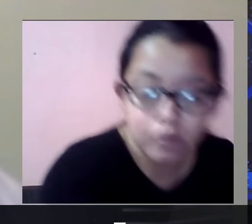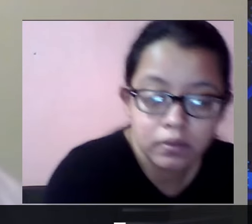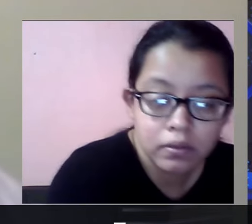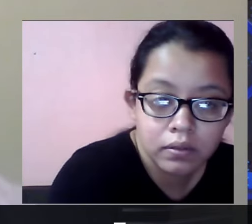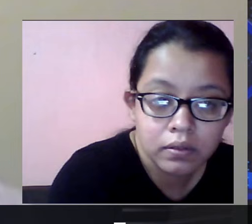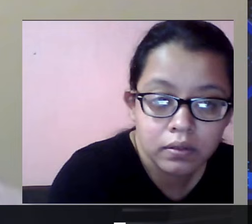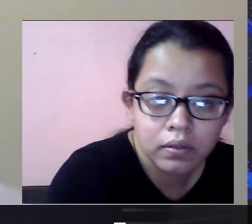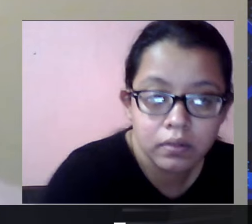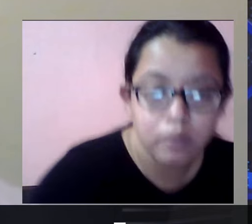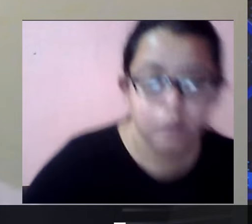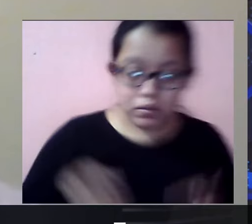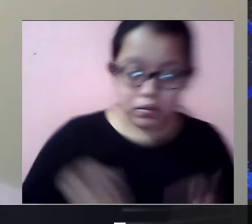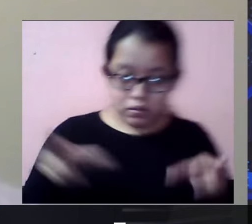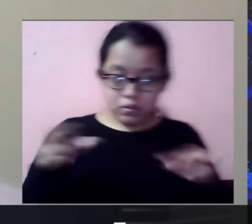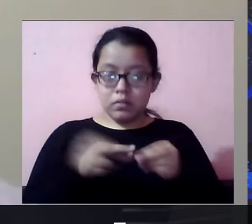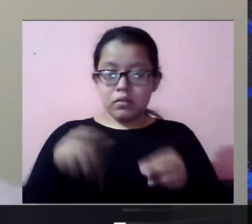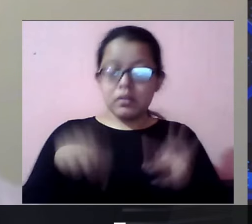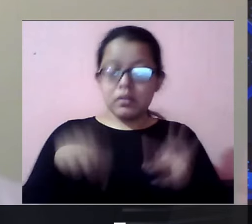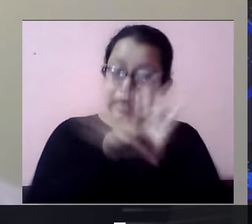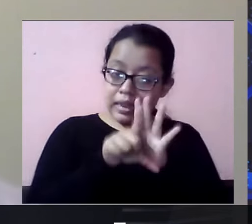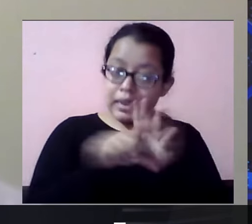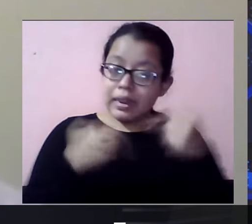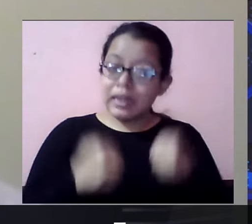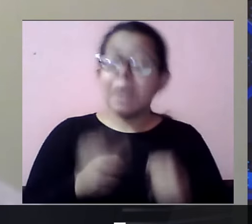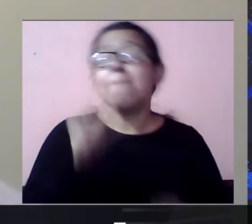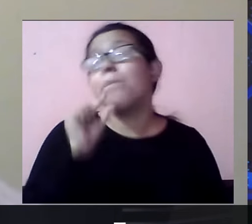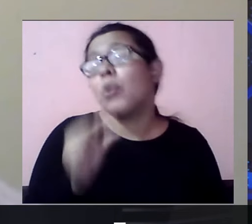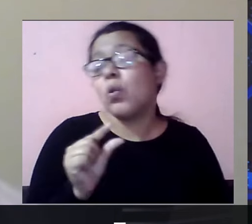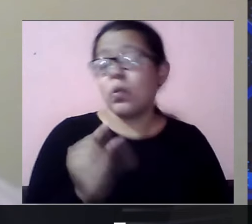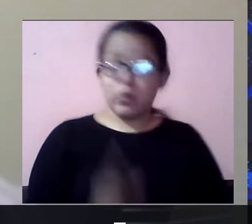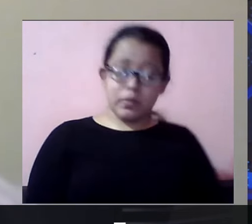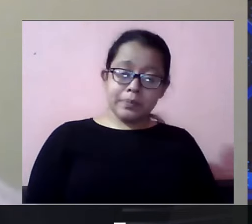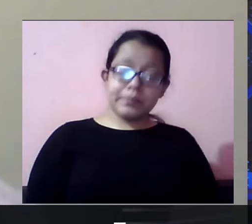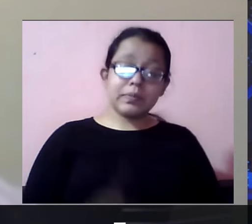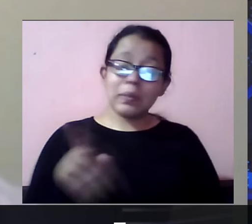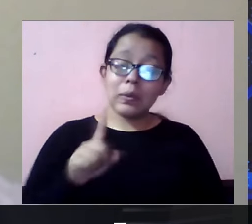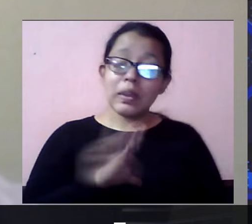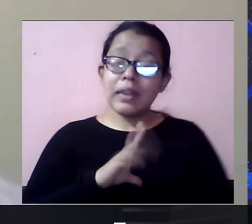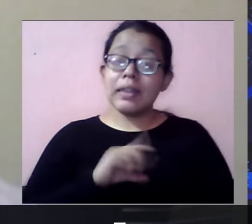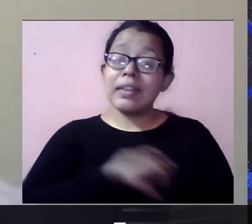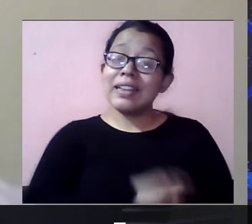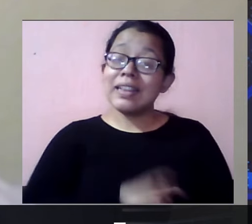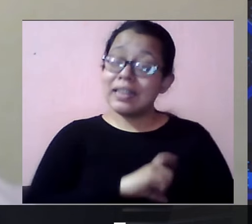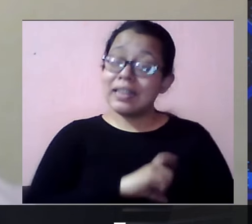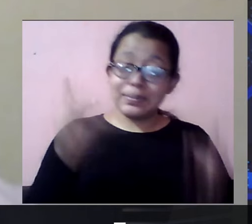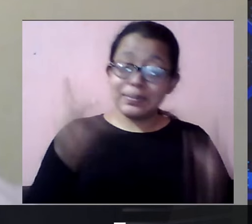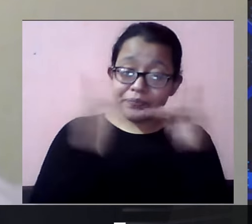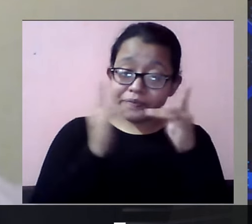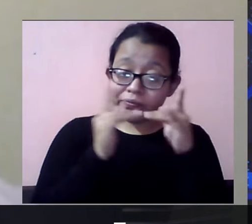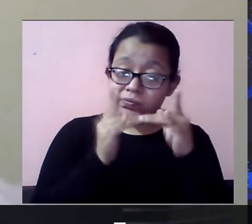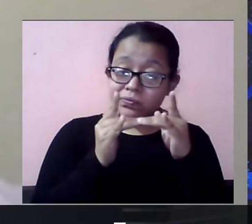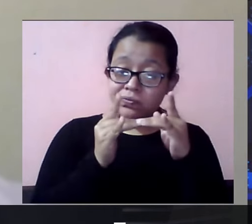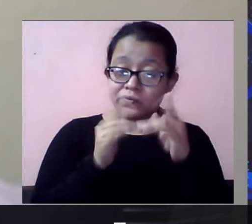se ha cumplido muy parcialmente, le falta el carácter vinculante, y yo trabajé recientemente en